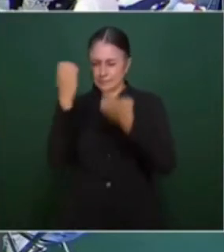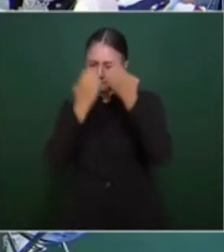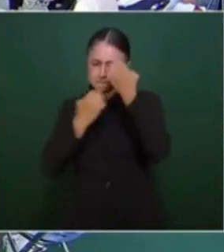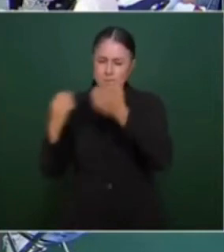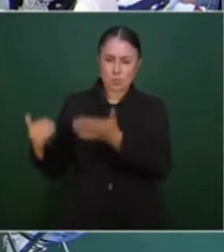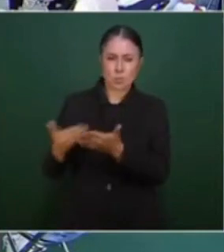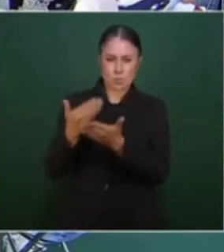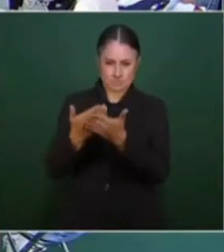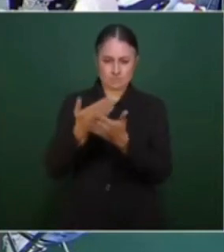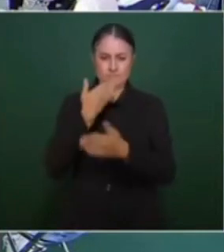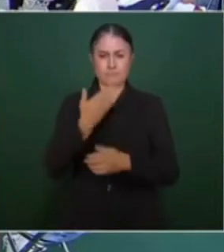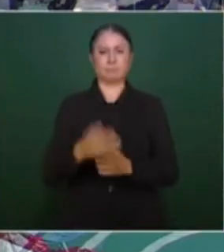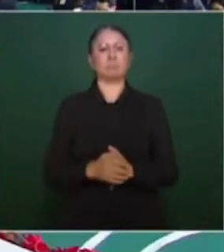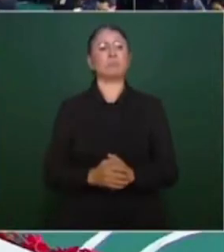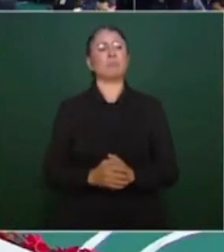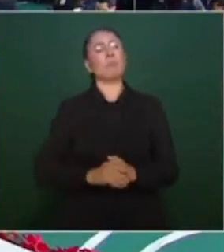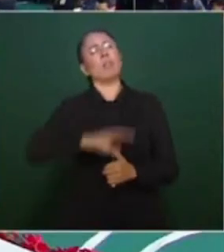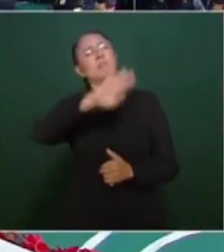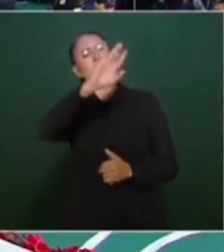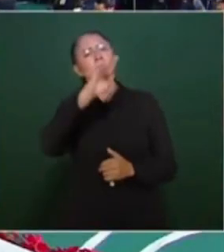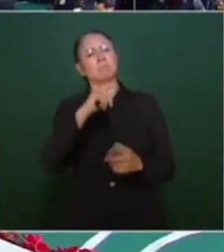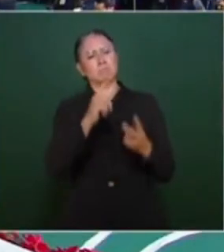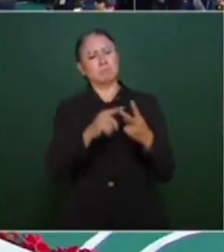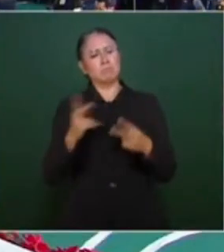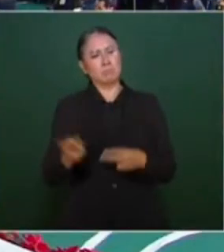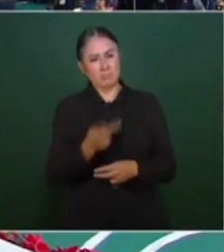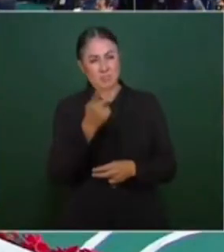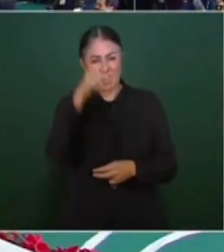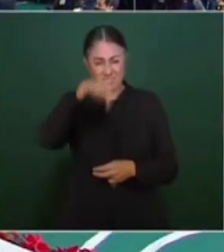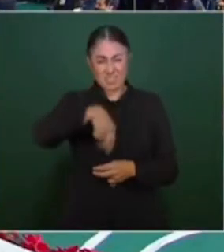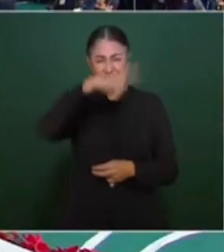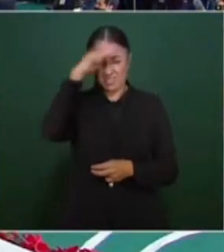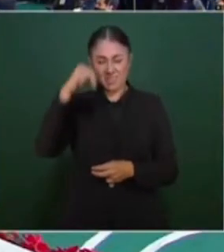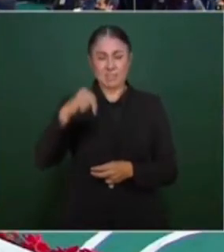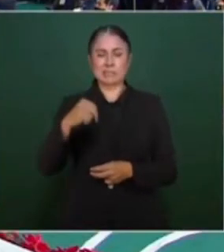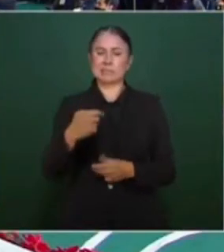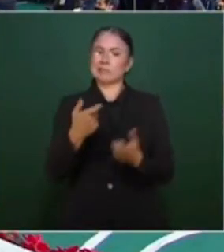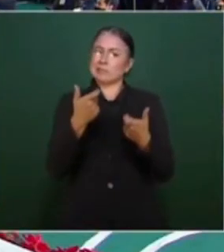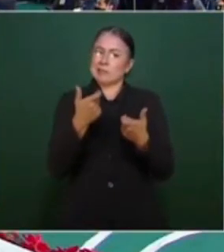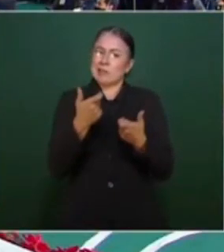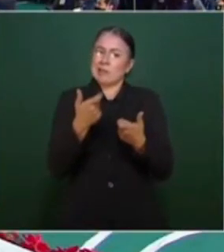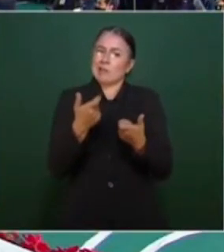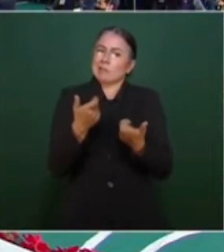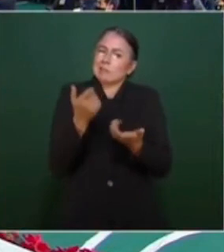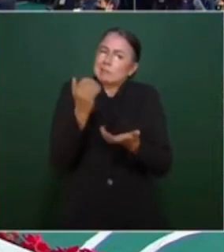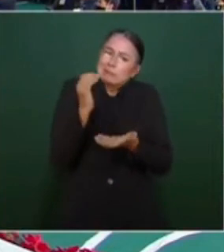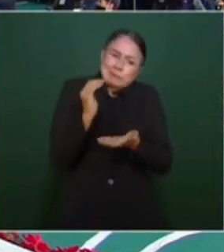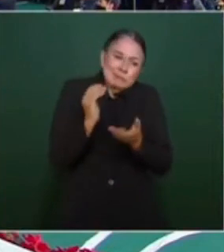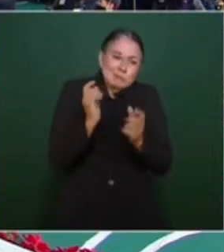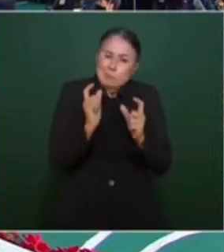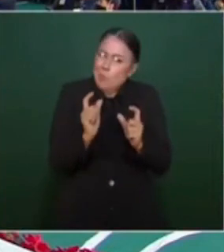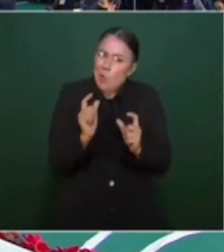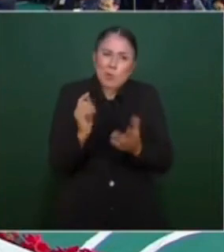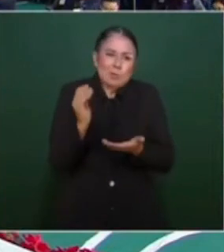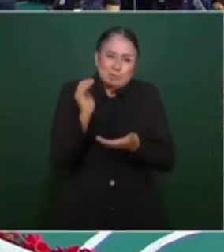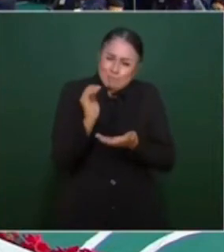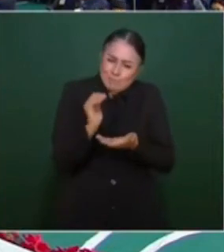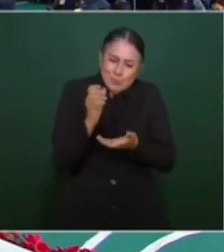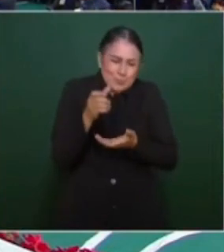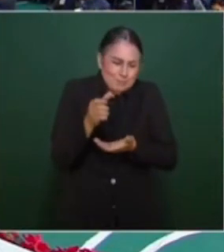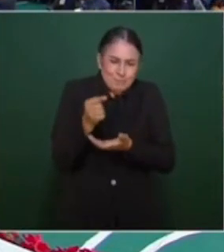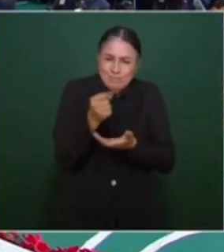El estado de Nayarit es un estado con muy poco recurso y con graves problemas de corrupción.